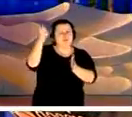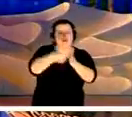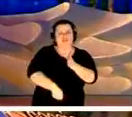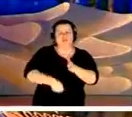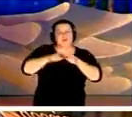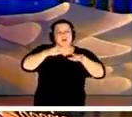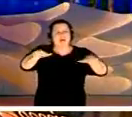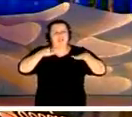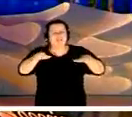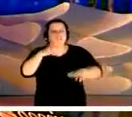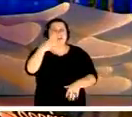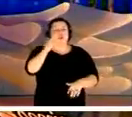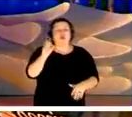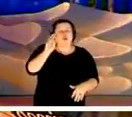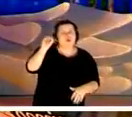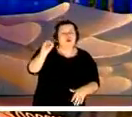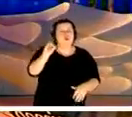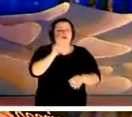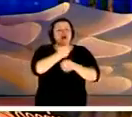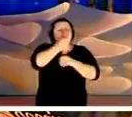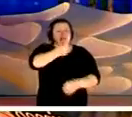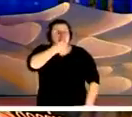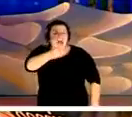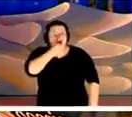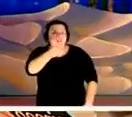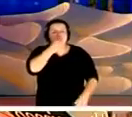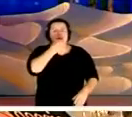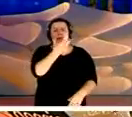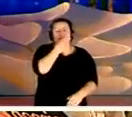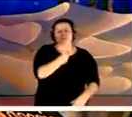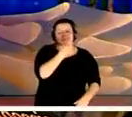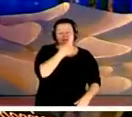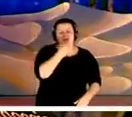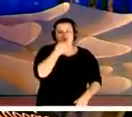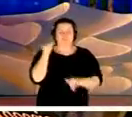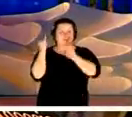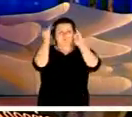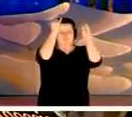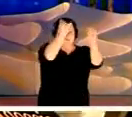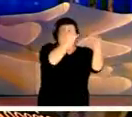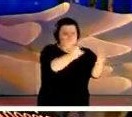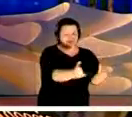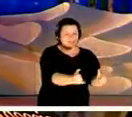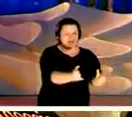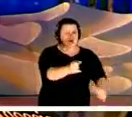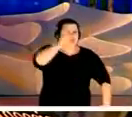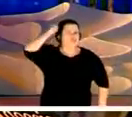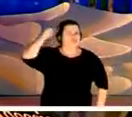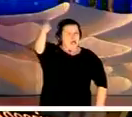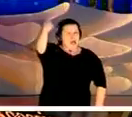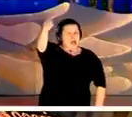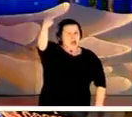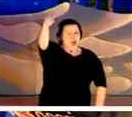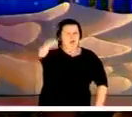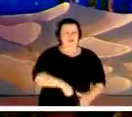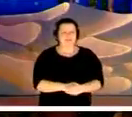El Goro, Inamar, Palmas Las, pero llegado, ¡Sí! ¡Que te